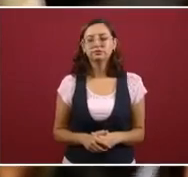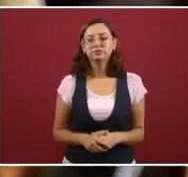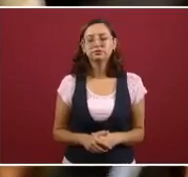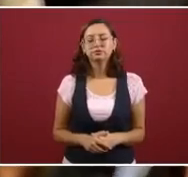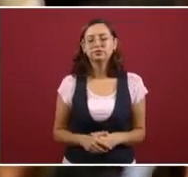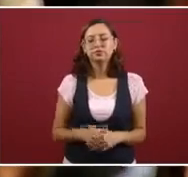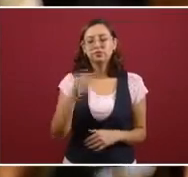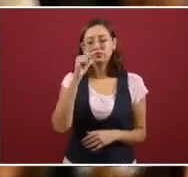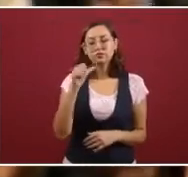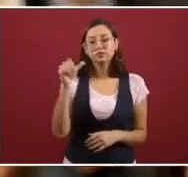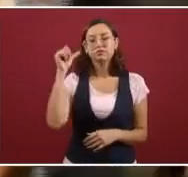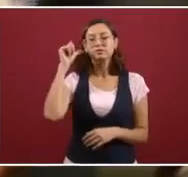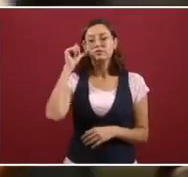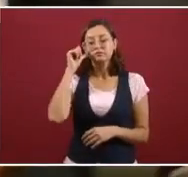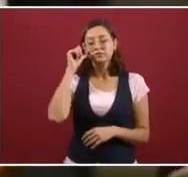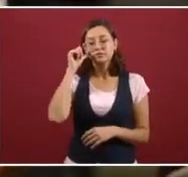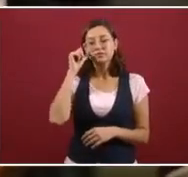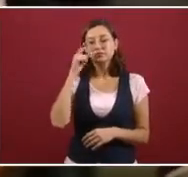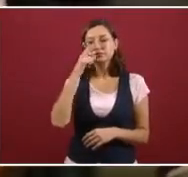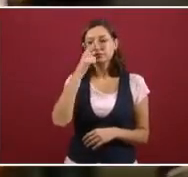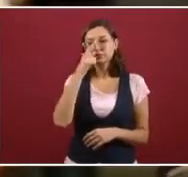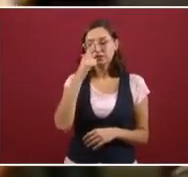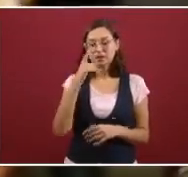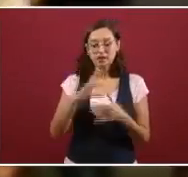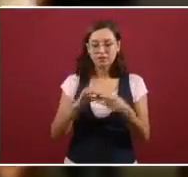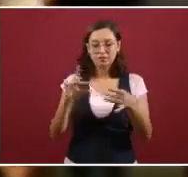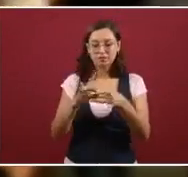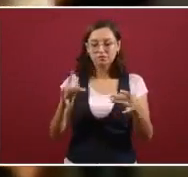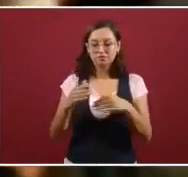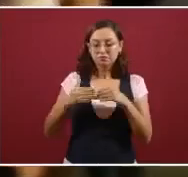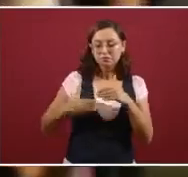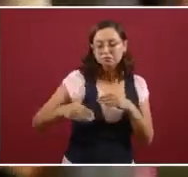a un periodo de inversión masiva, y aprovechando que está el secretario de Hacienda,